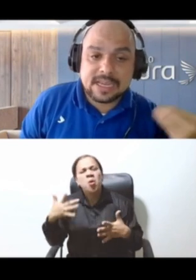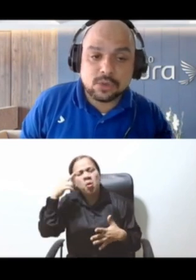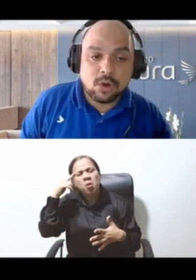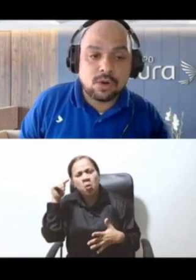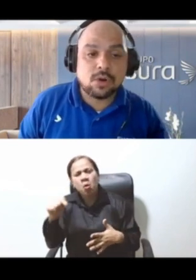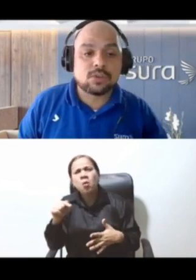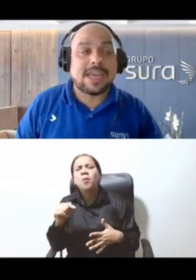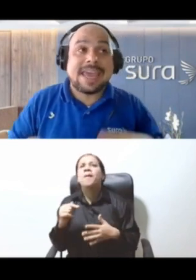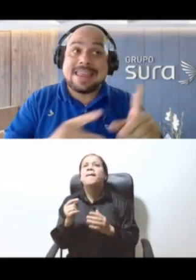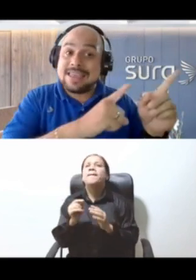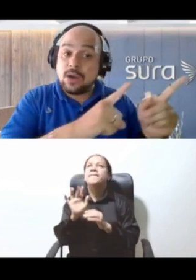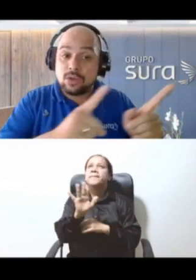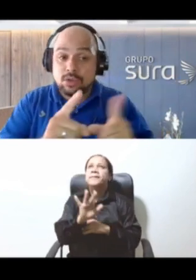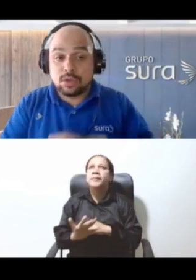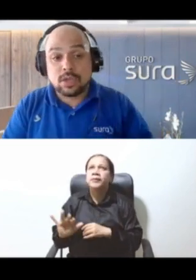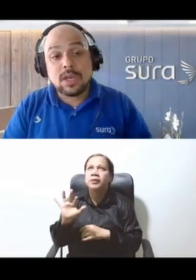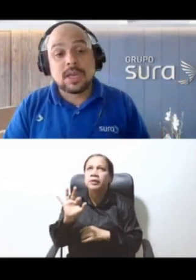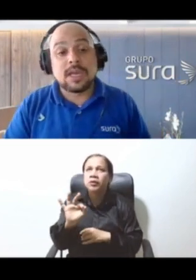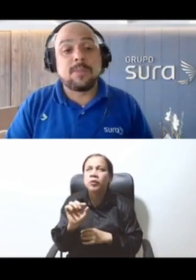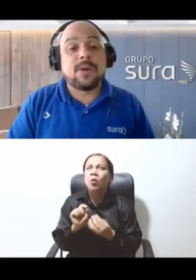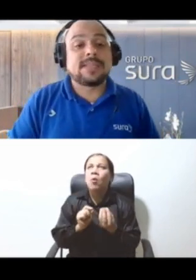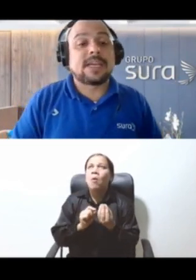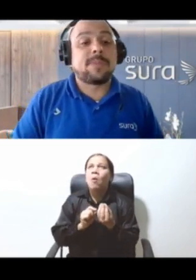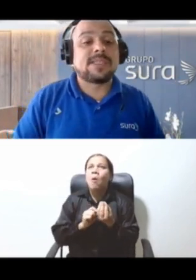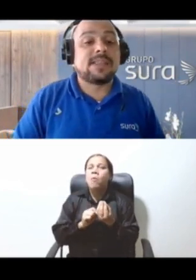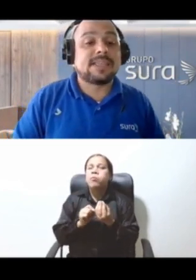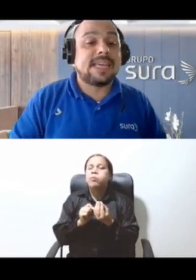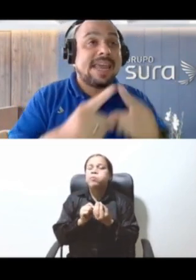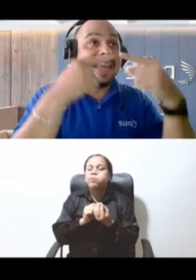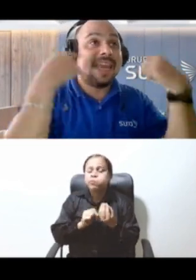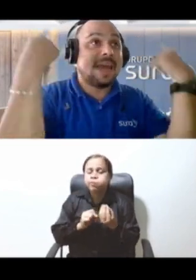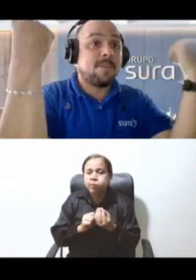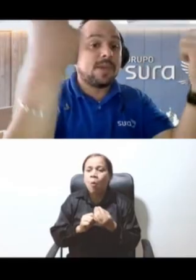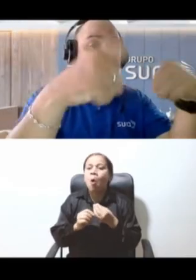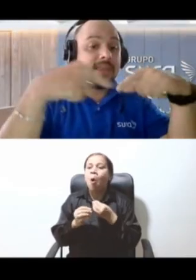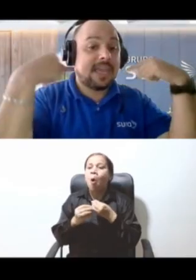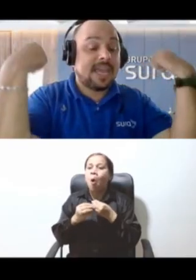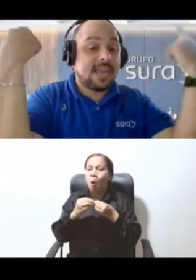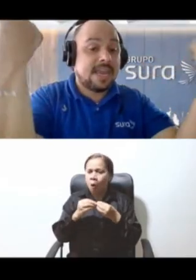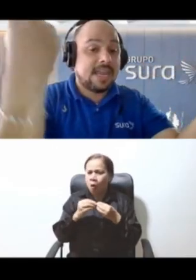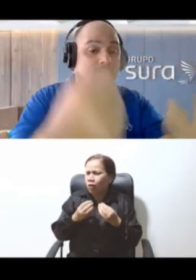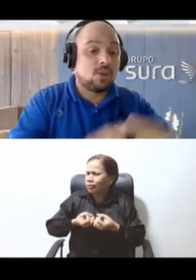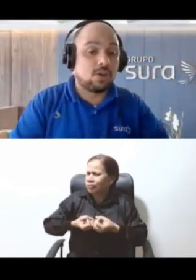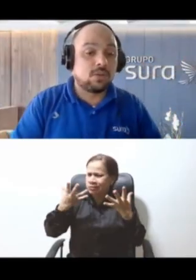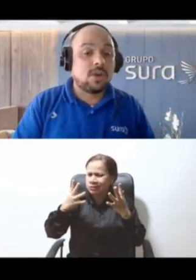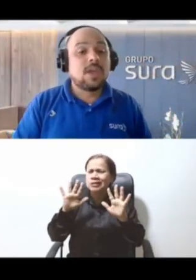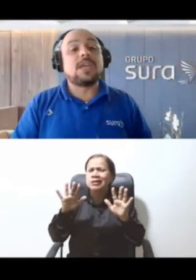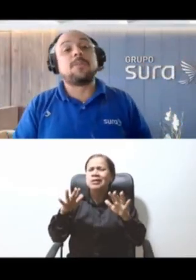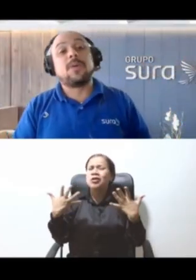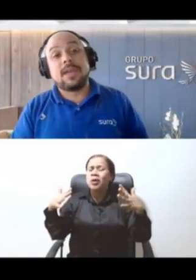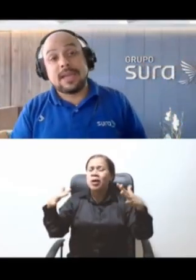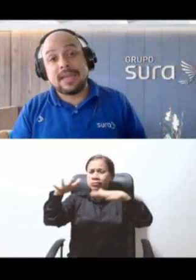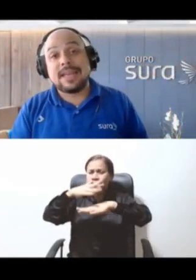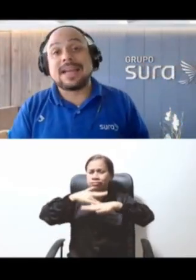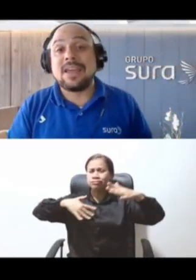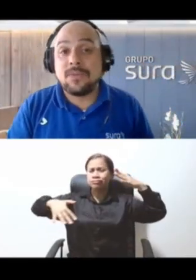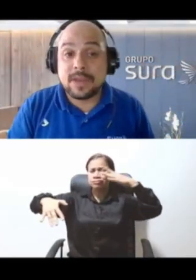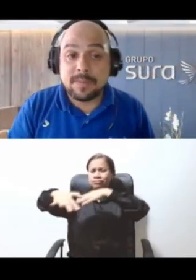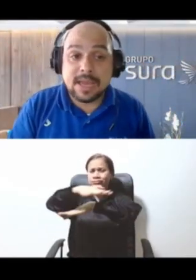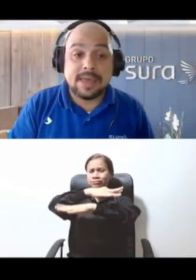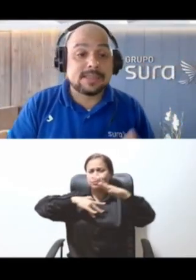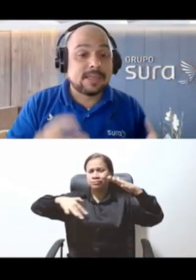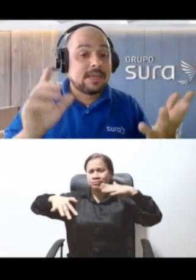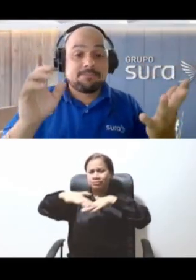virus, bacterias, hongos, entre otros, que pueden estar presentes en el ambiente, en el entorno y pueden